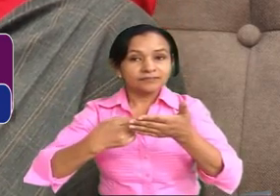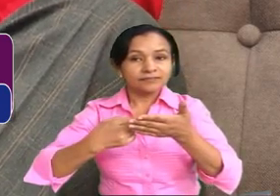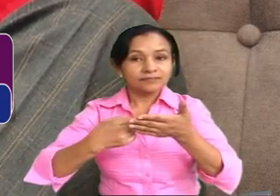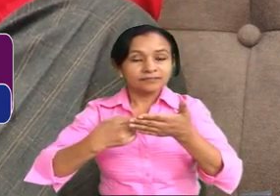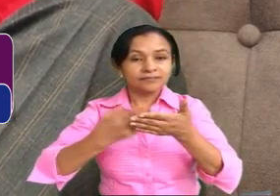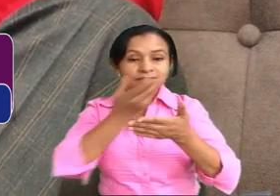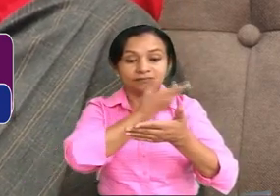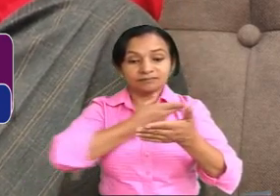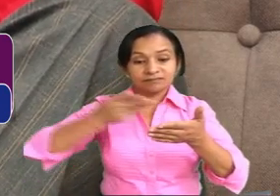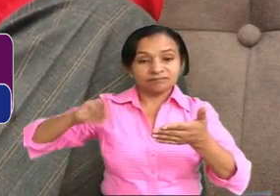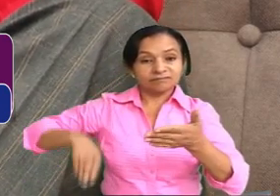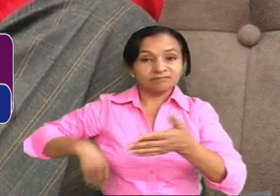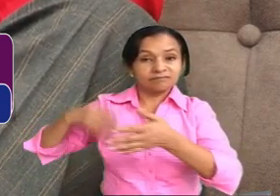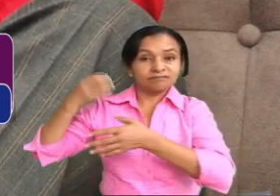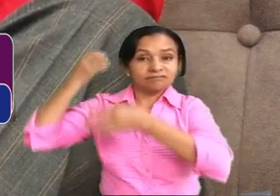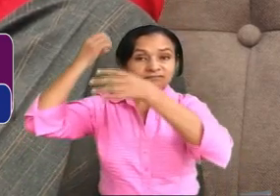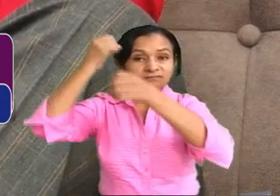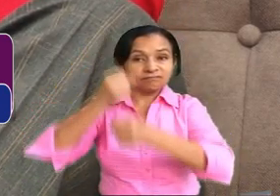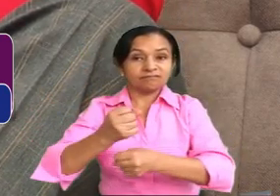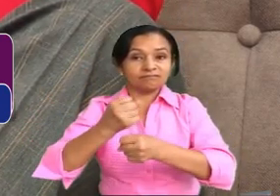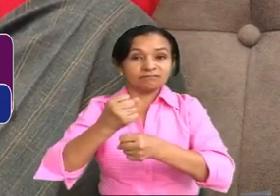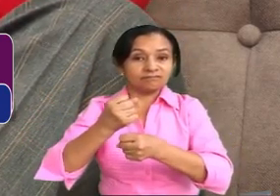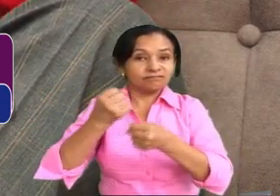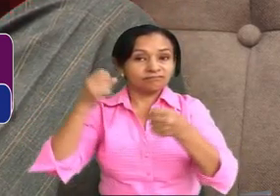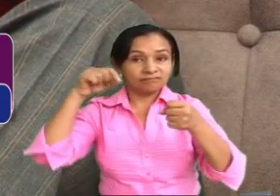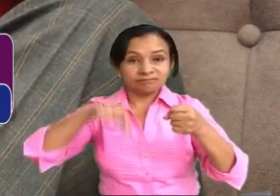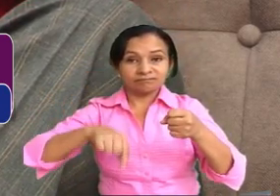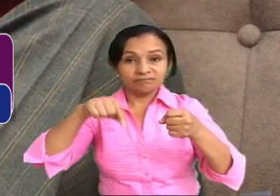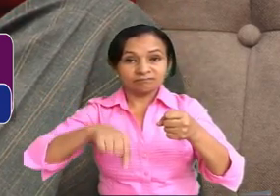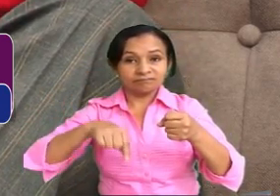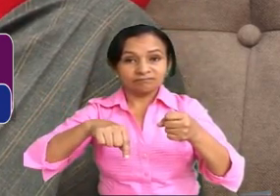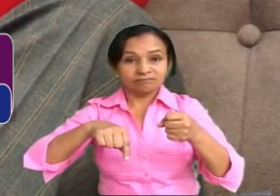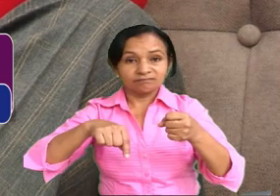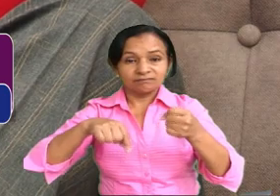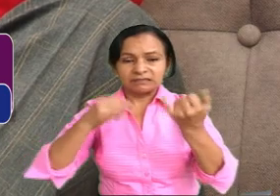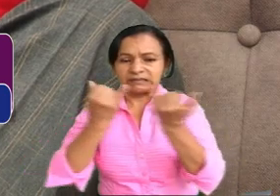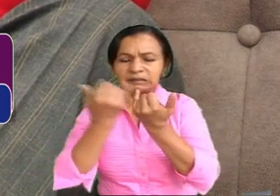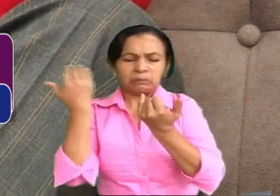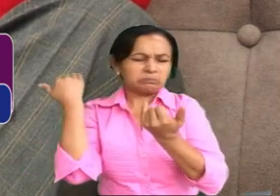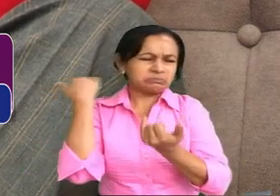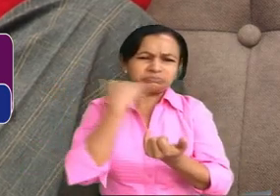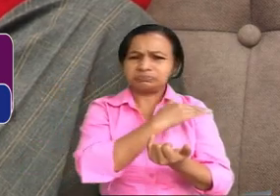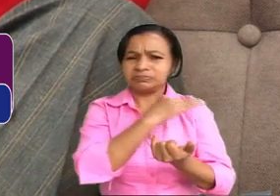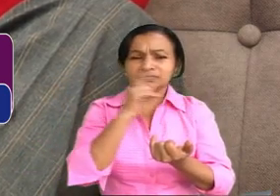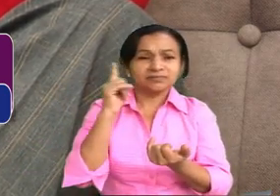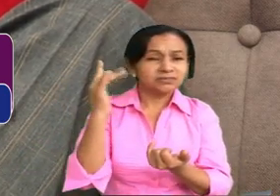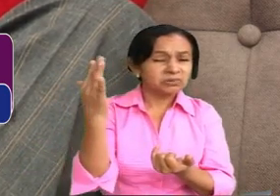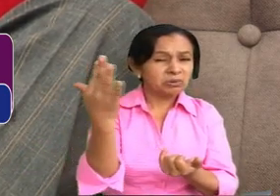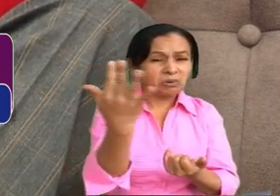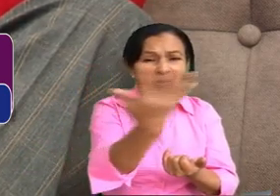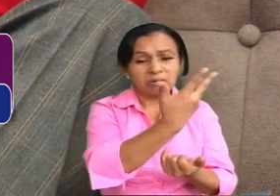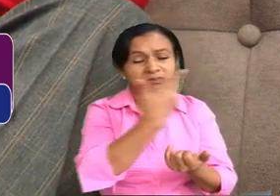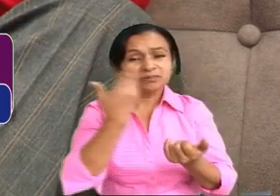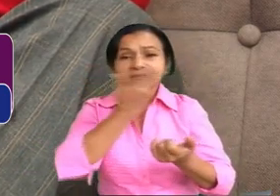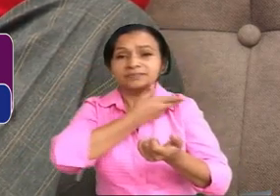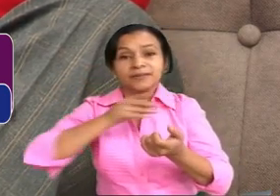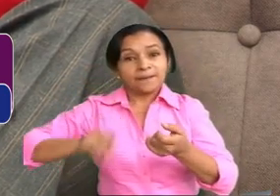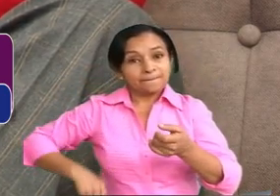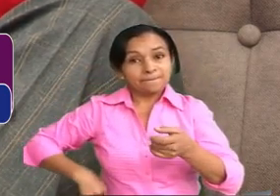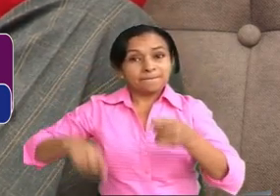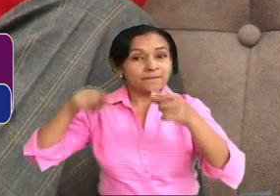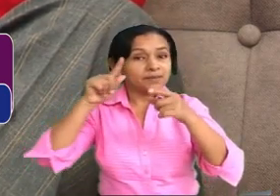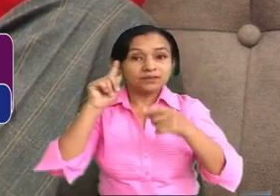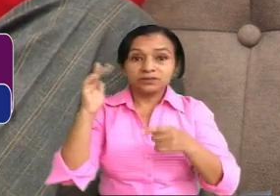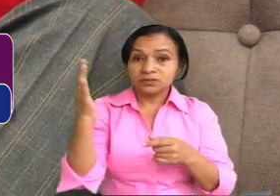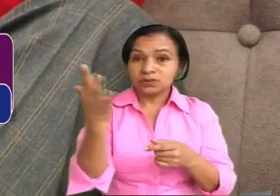por españoles. Y aquí sí, nos descabezaron completamente todo. Supuestamente